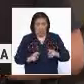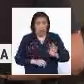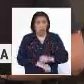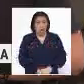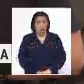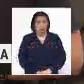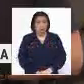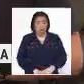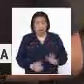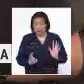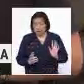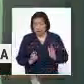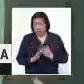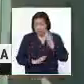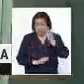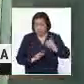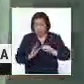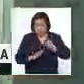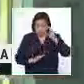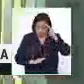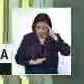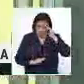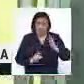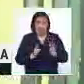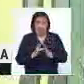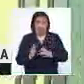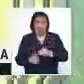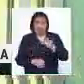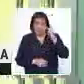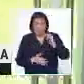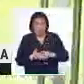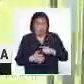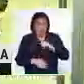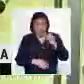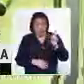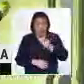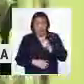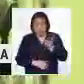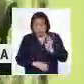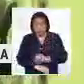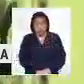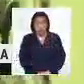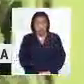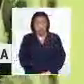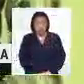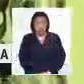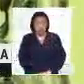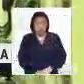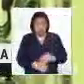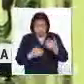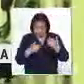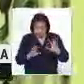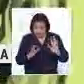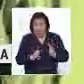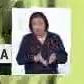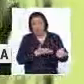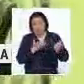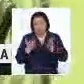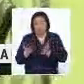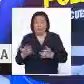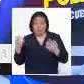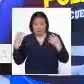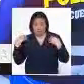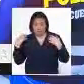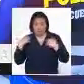investigación. Inmediatamente acudieron a la comisaría de Jesús María para realizar la denuncia correspondiente. Esta ya ha sido derivada a la